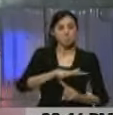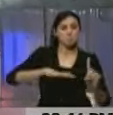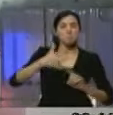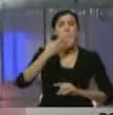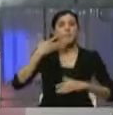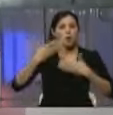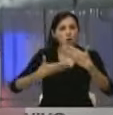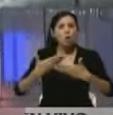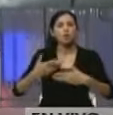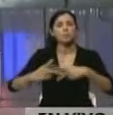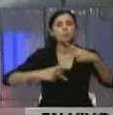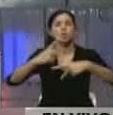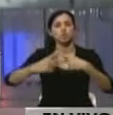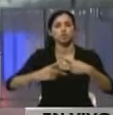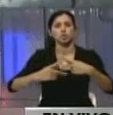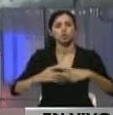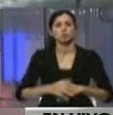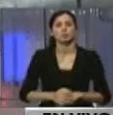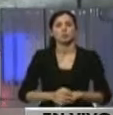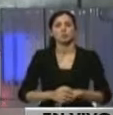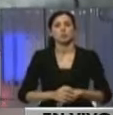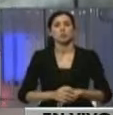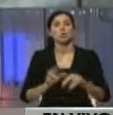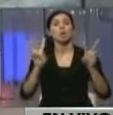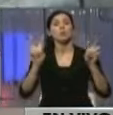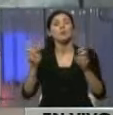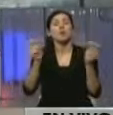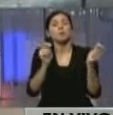productivas y una nueva economía para el país.